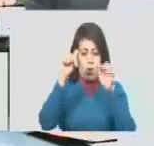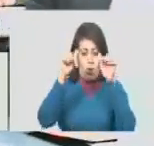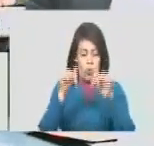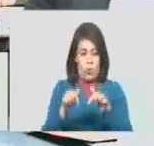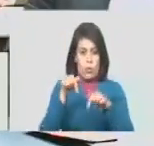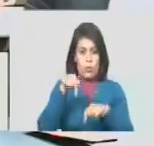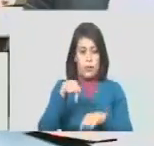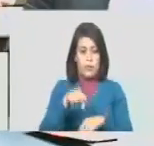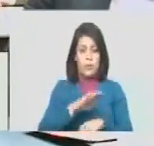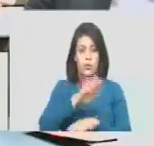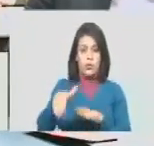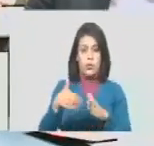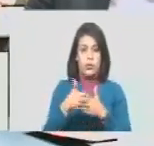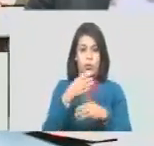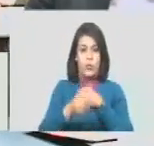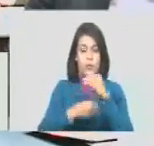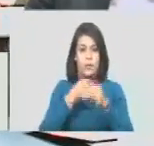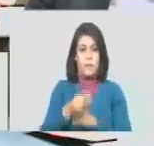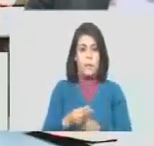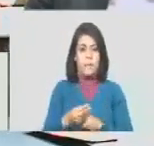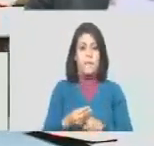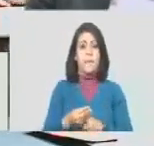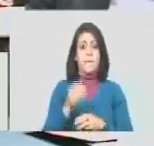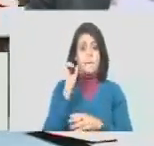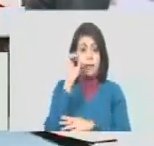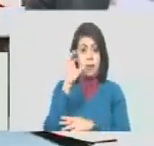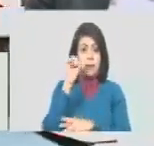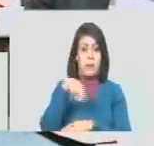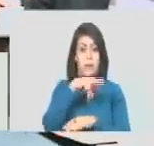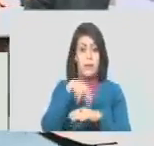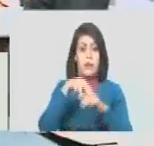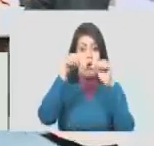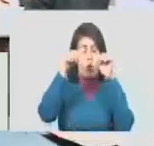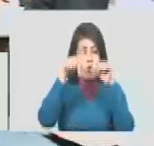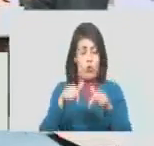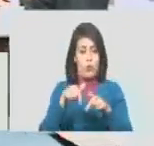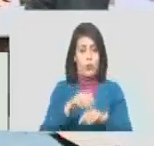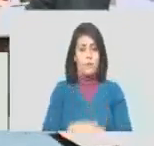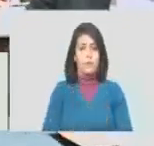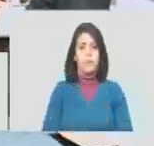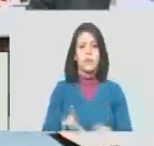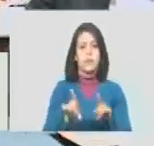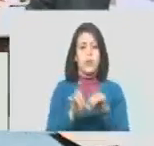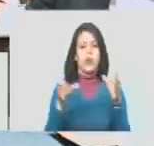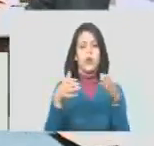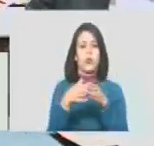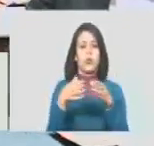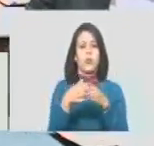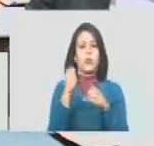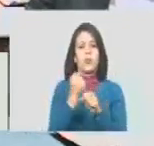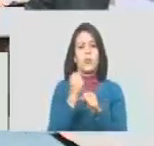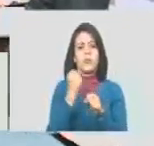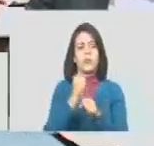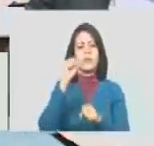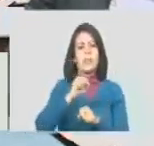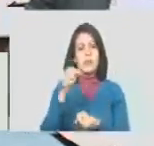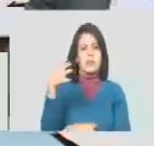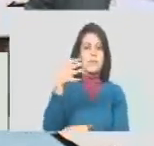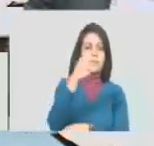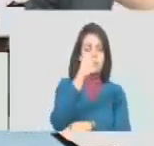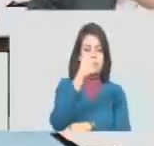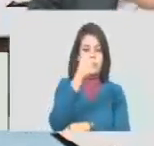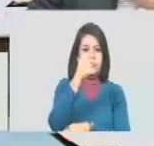acá. Todos los que hacen vida en el Parlamento hoy en día. Como equipo, sí lo hemos